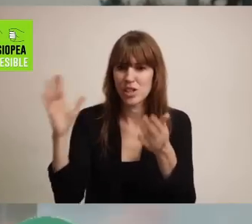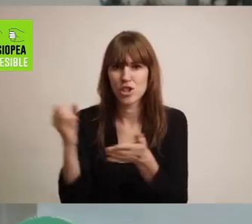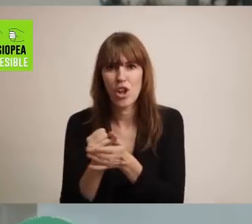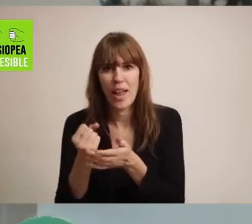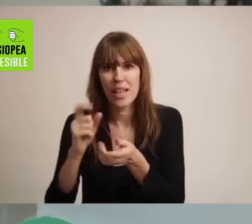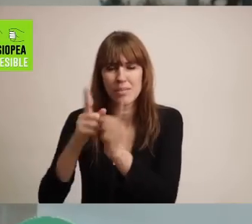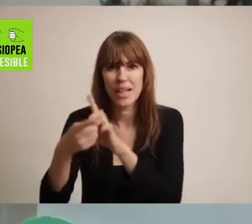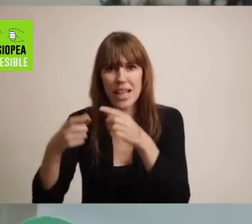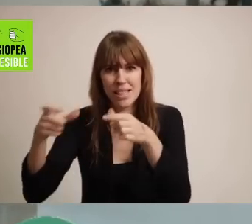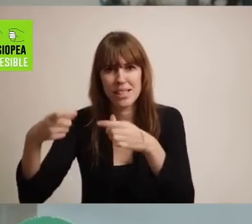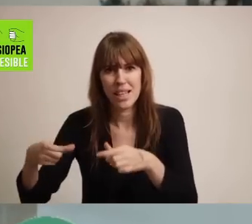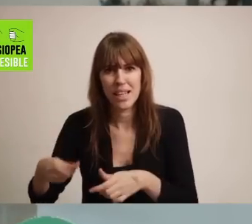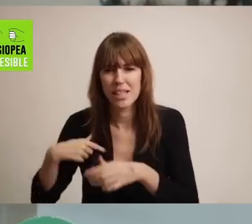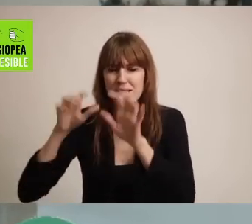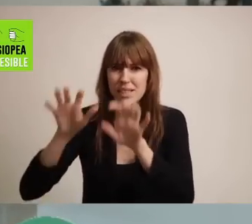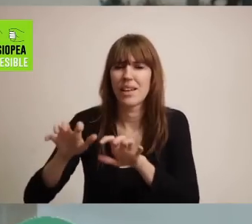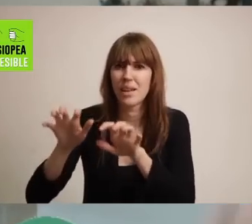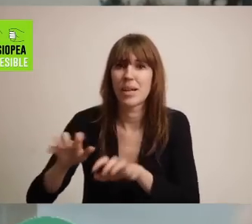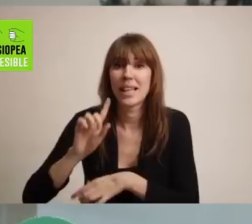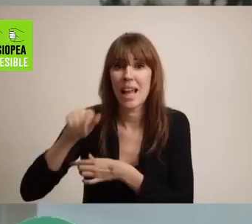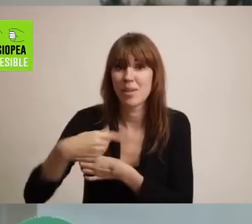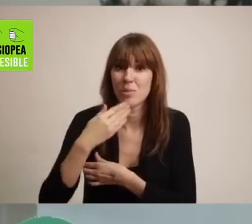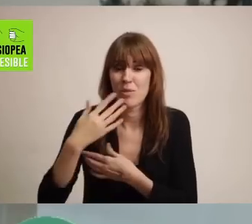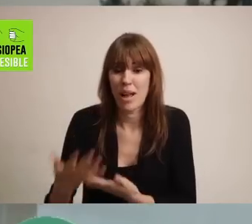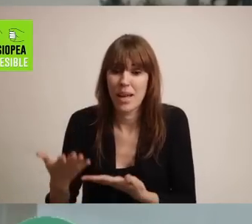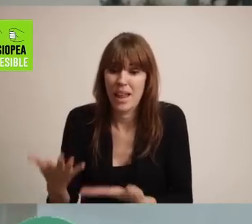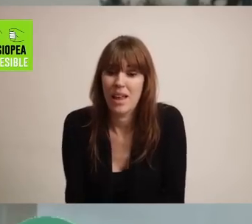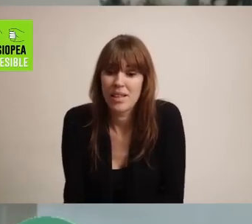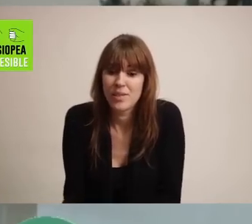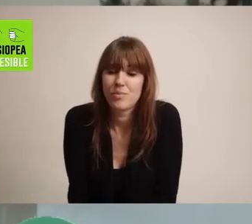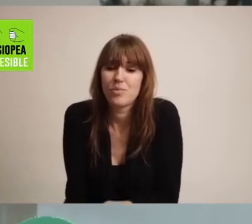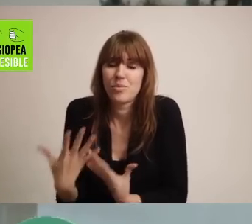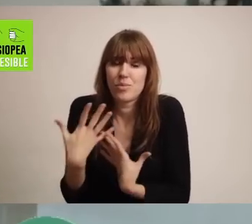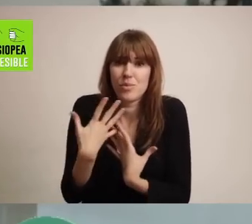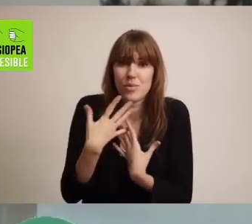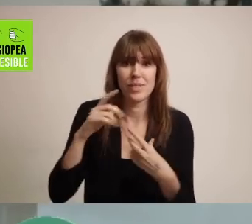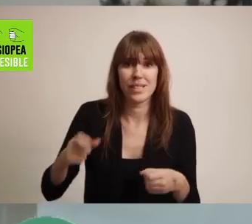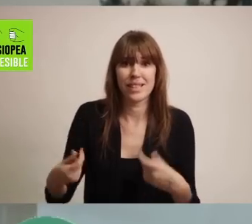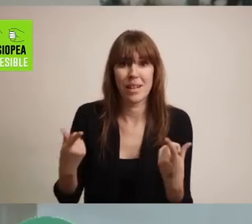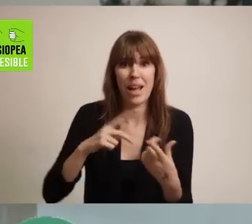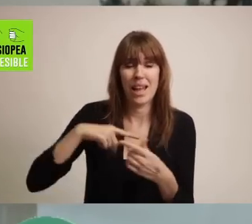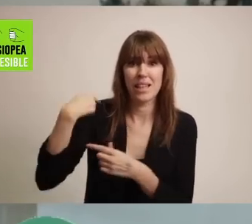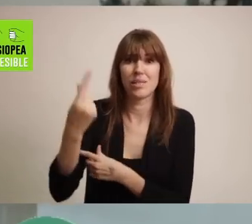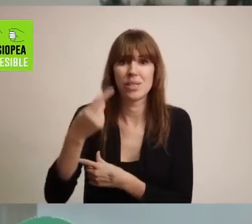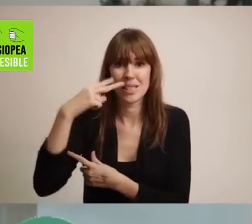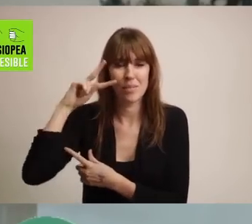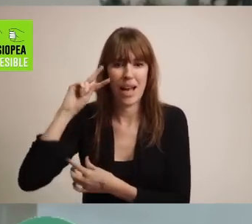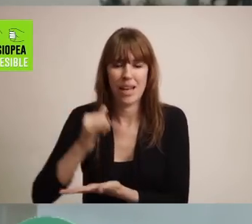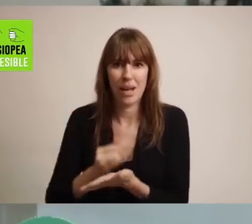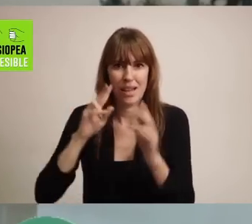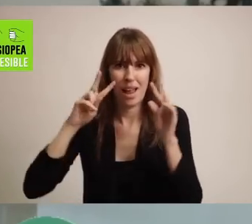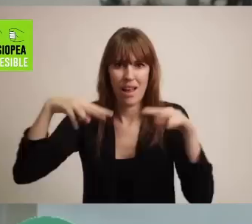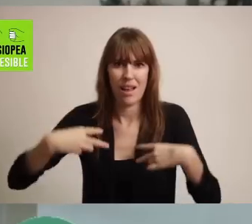viendo todas las variantes y además me ha ido viniendo, que es lo más importante, para yo poder experimentarlo en mí misma,